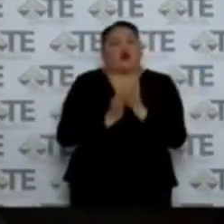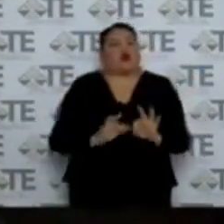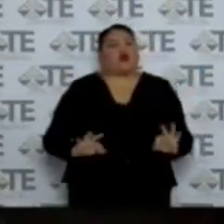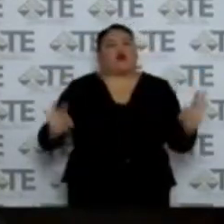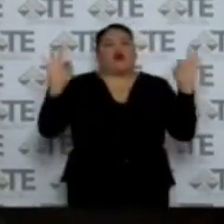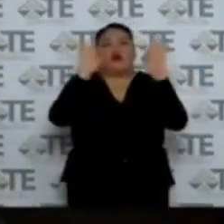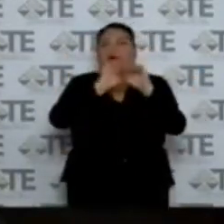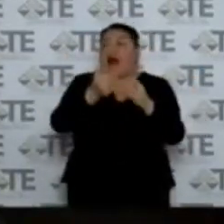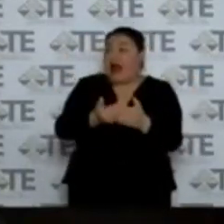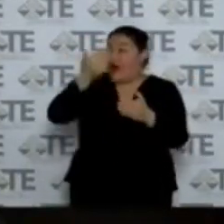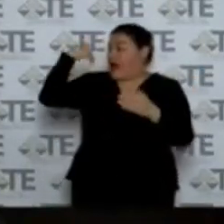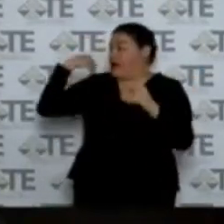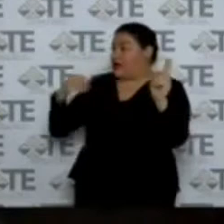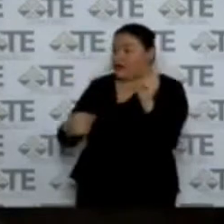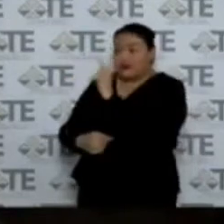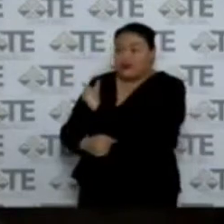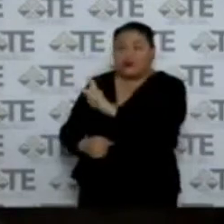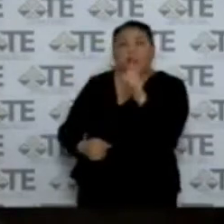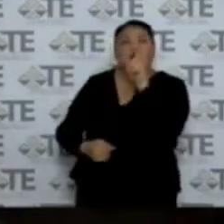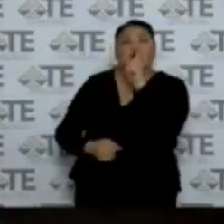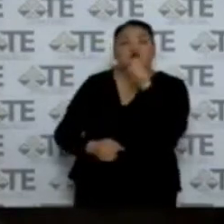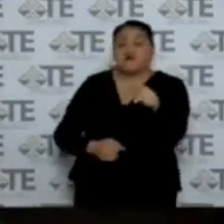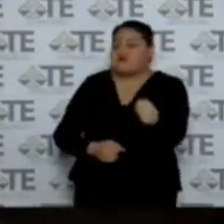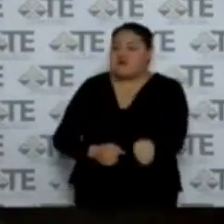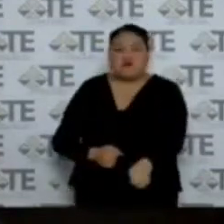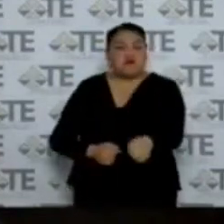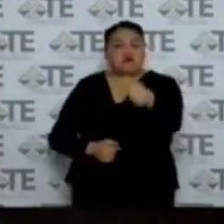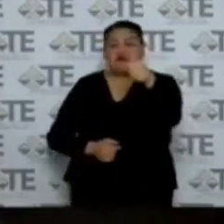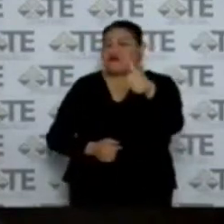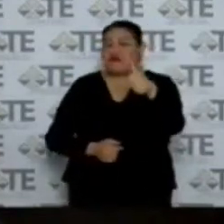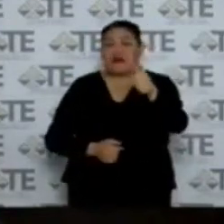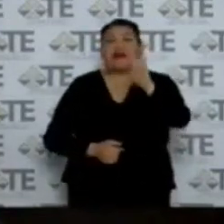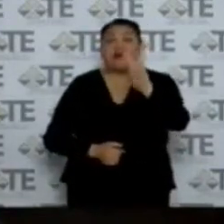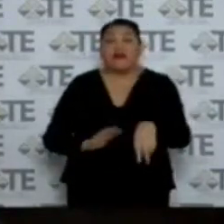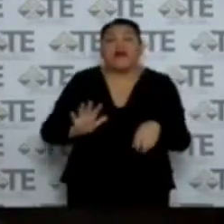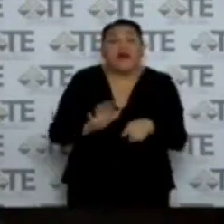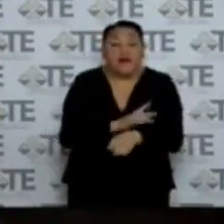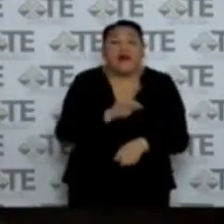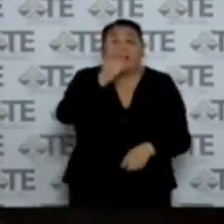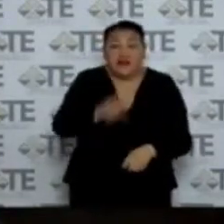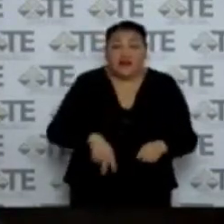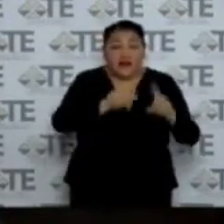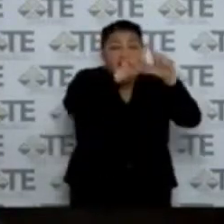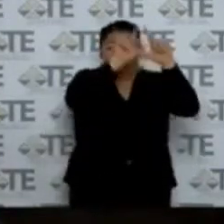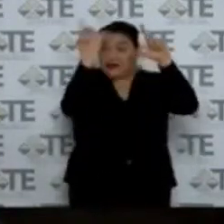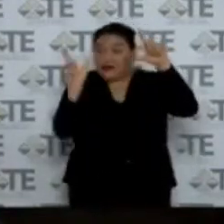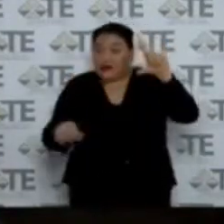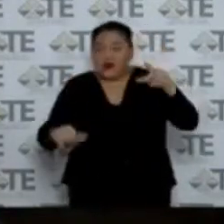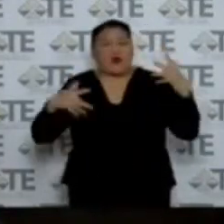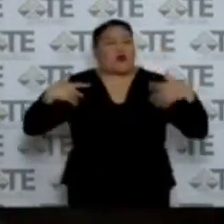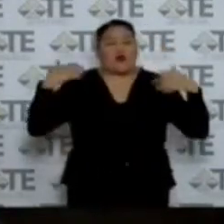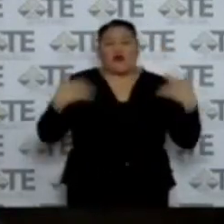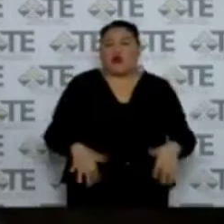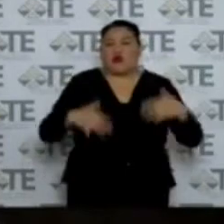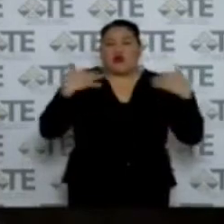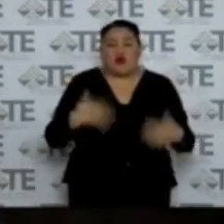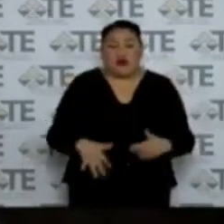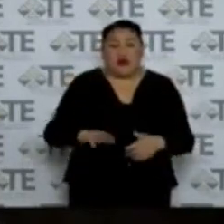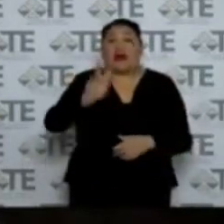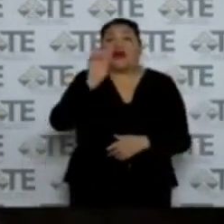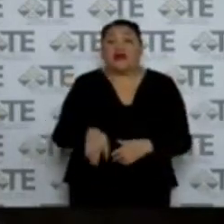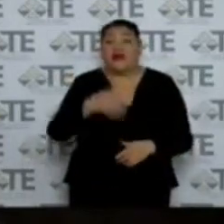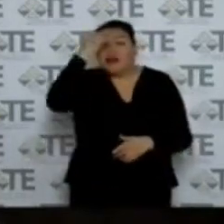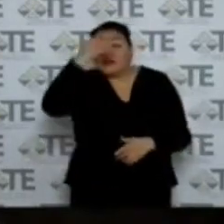nunca hemos vivido una elección de este tipo, en todos los sentidos, pero comenzando en